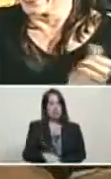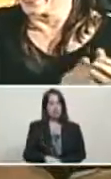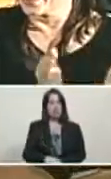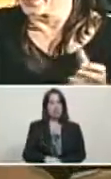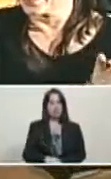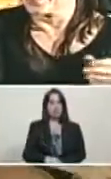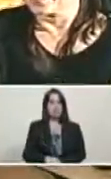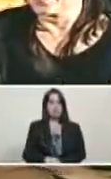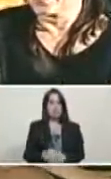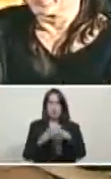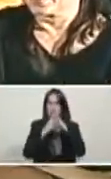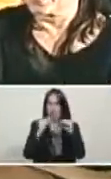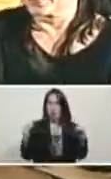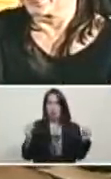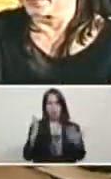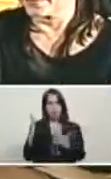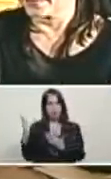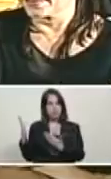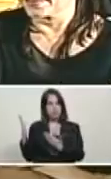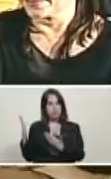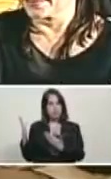compañeras compañeros